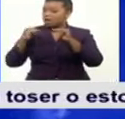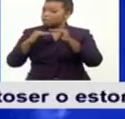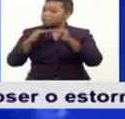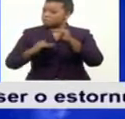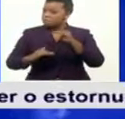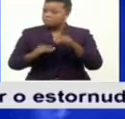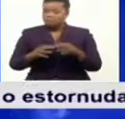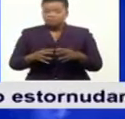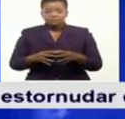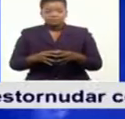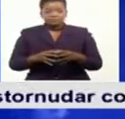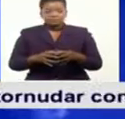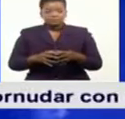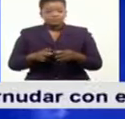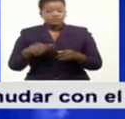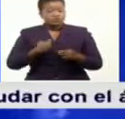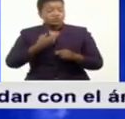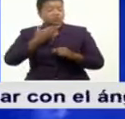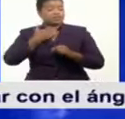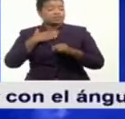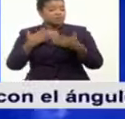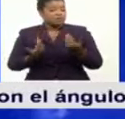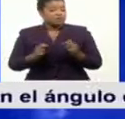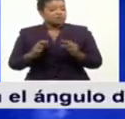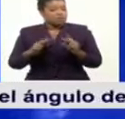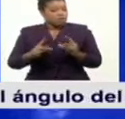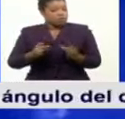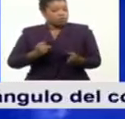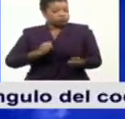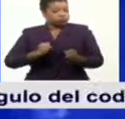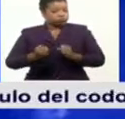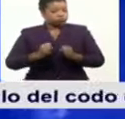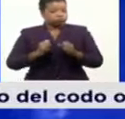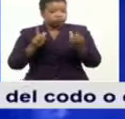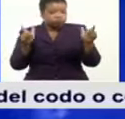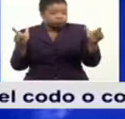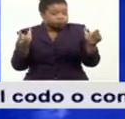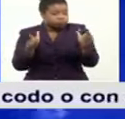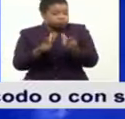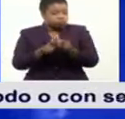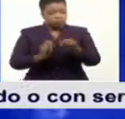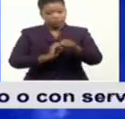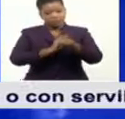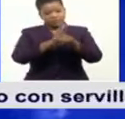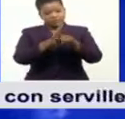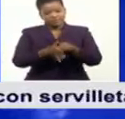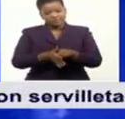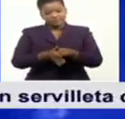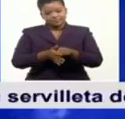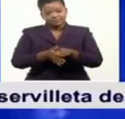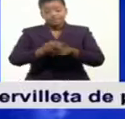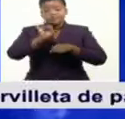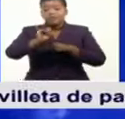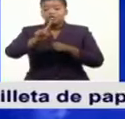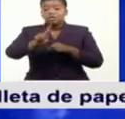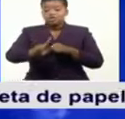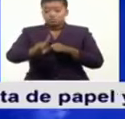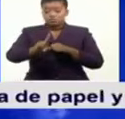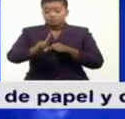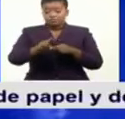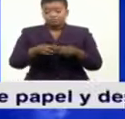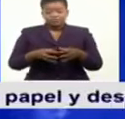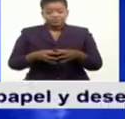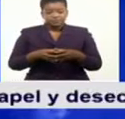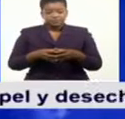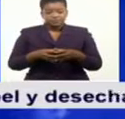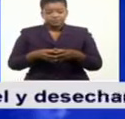Esperamos que se pueda estabilizar la reducción de la transmisión. 71 menos que el día anterior,